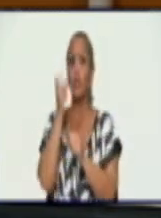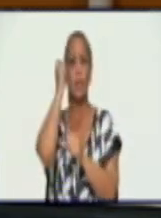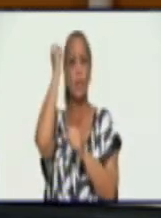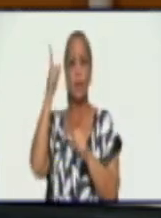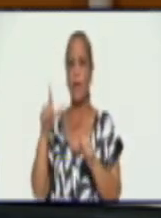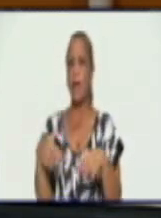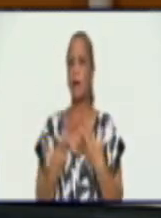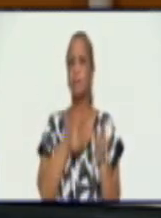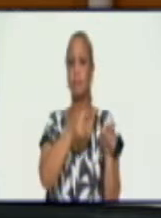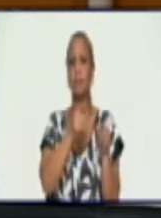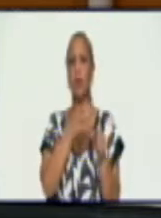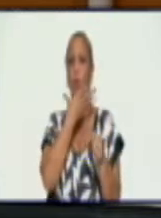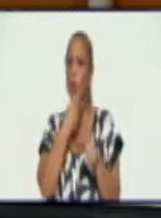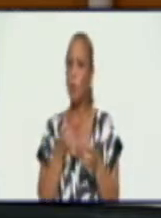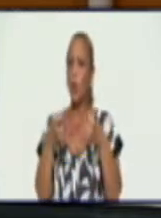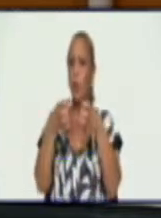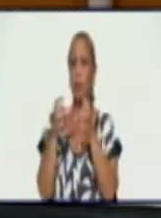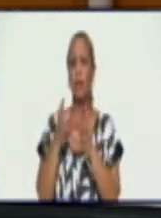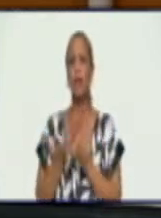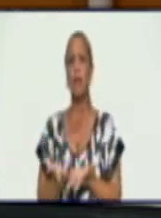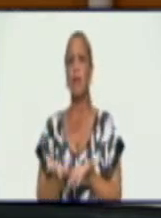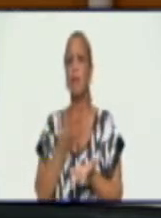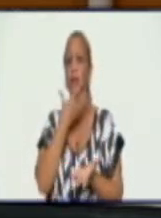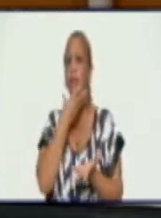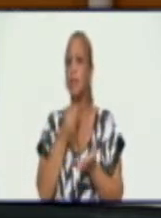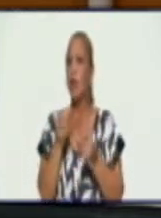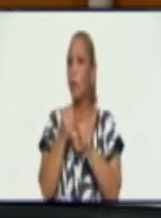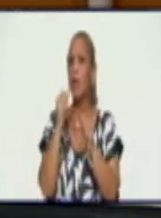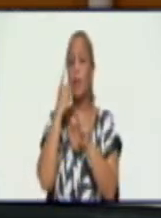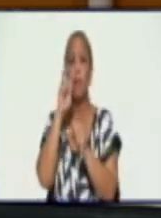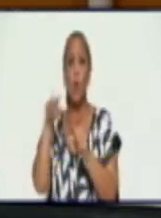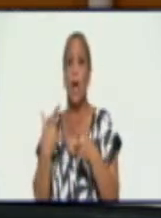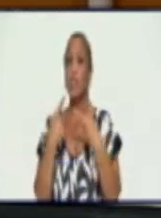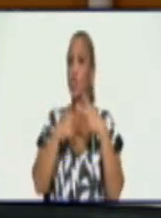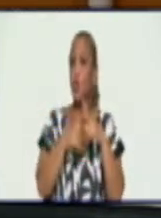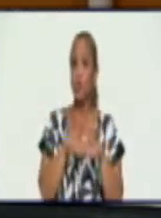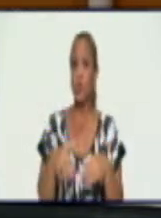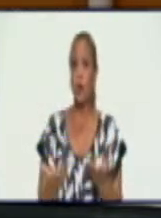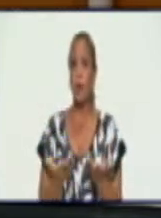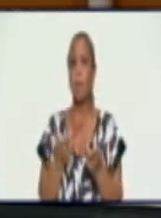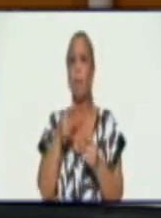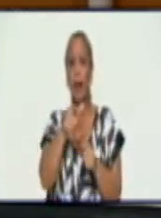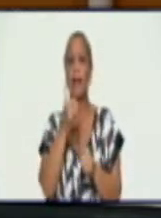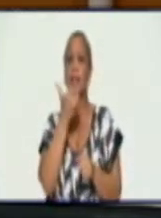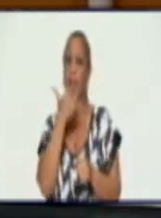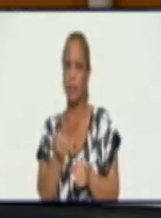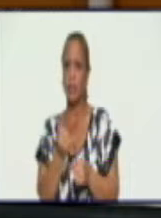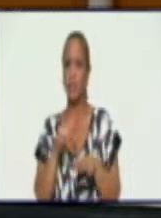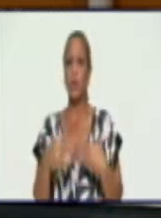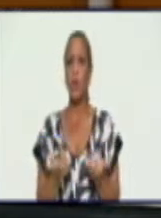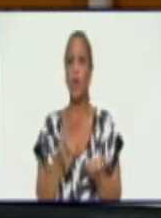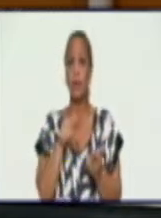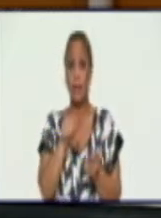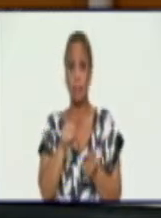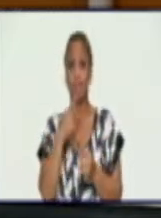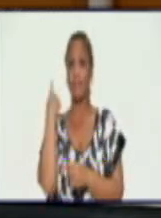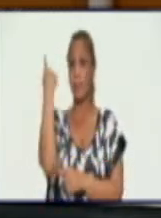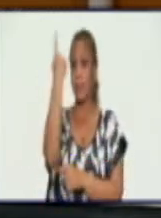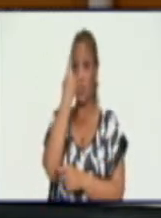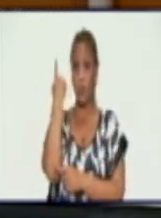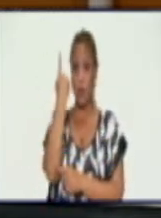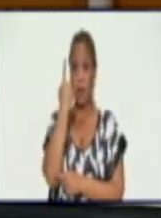grupo de jóvenes significar de cómo buscar soluciones para que esa afectación que es nacional es